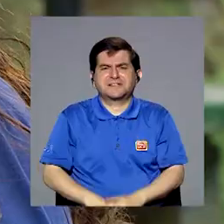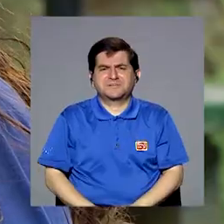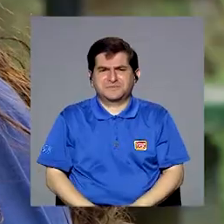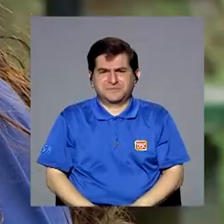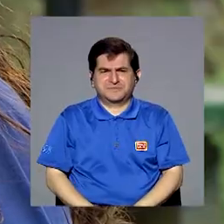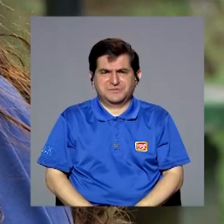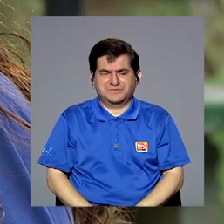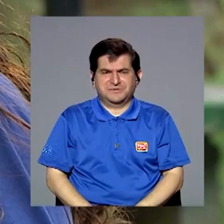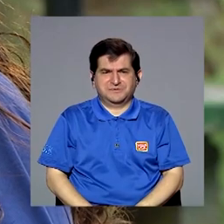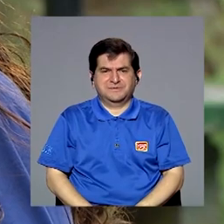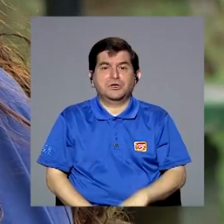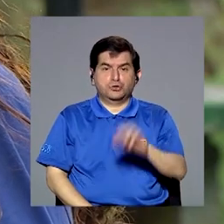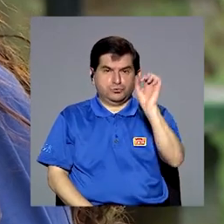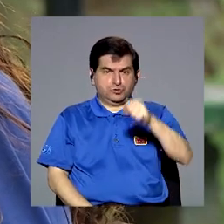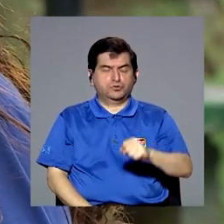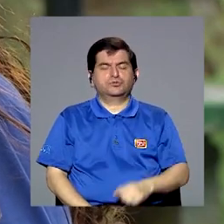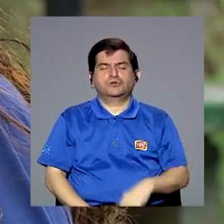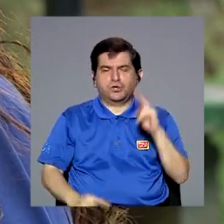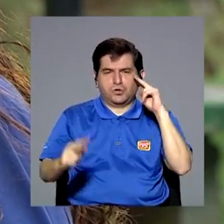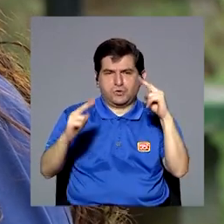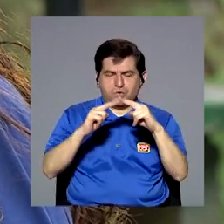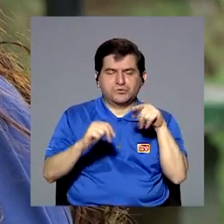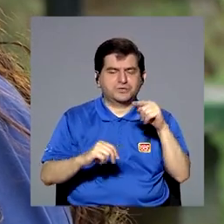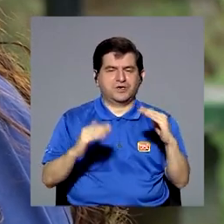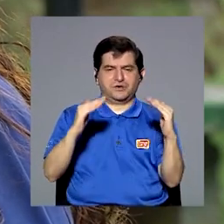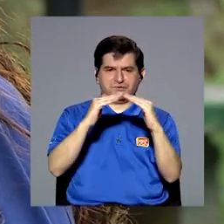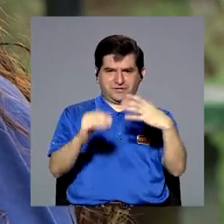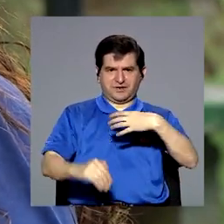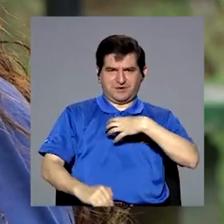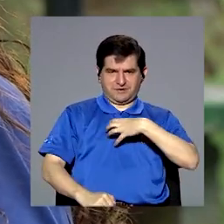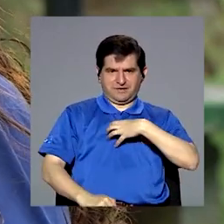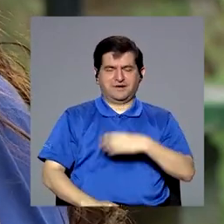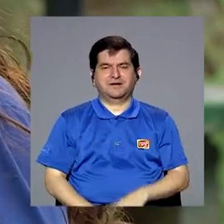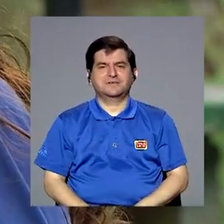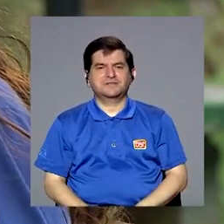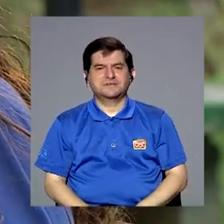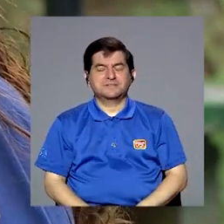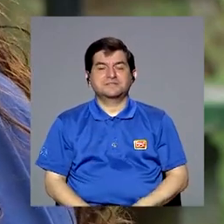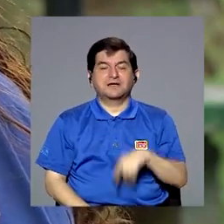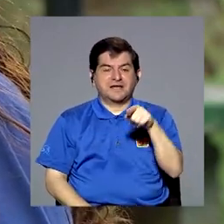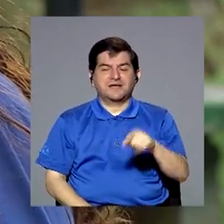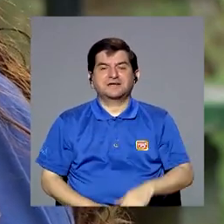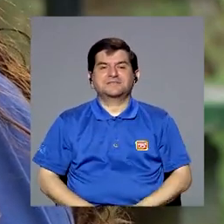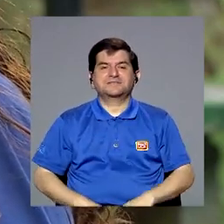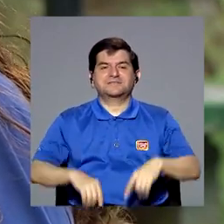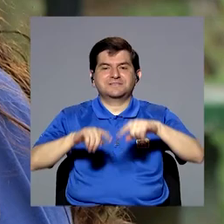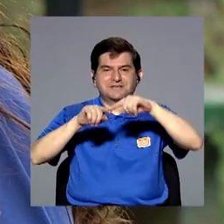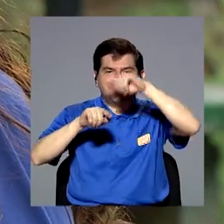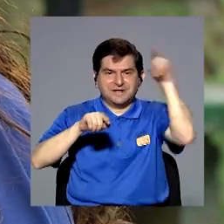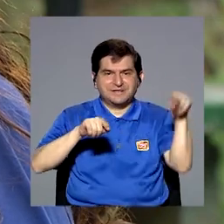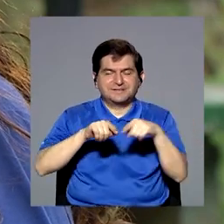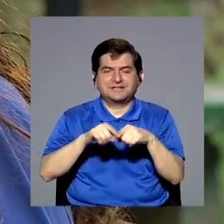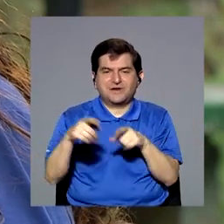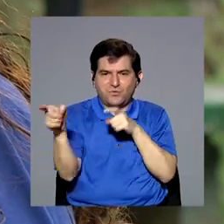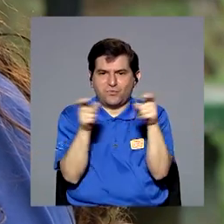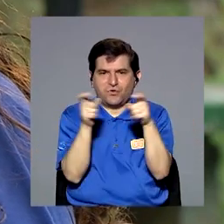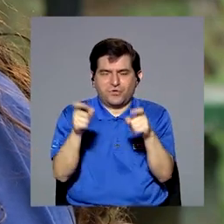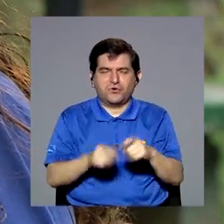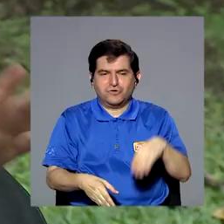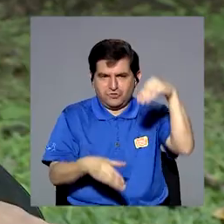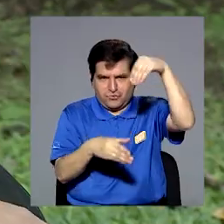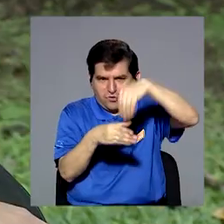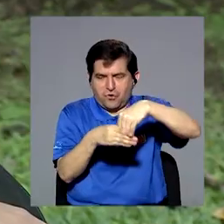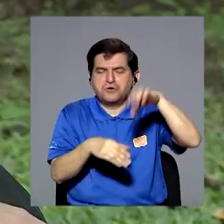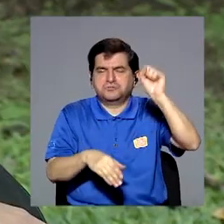exactamente, conocerlos en su casa, conocerlos en ese círculo de control que ellos tienen es muy positivo.